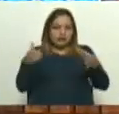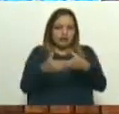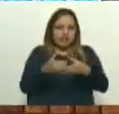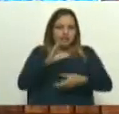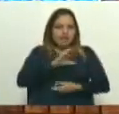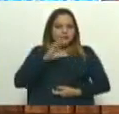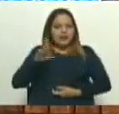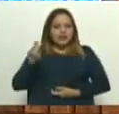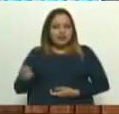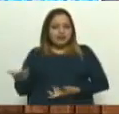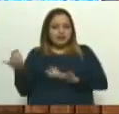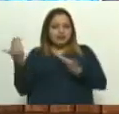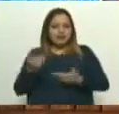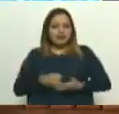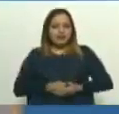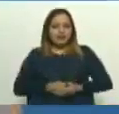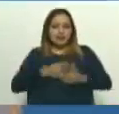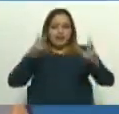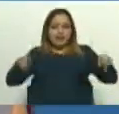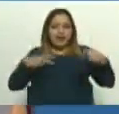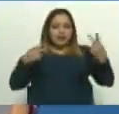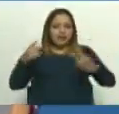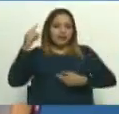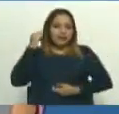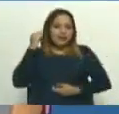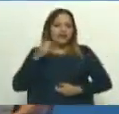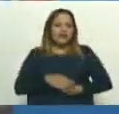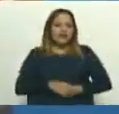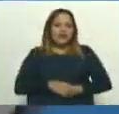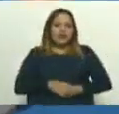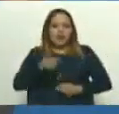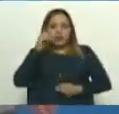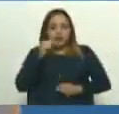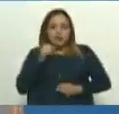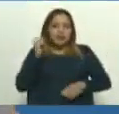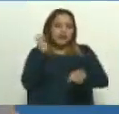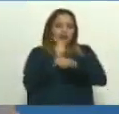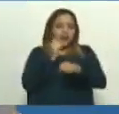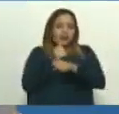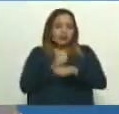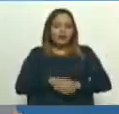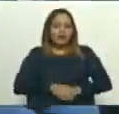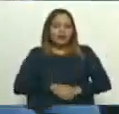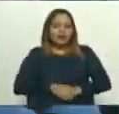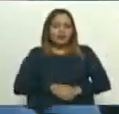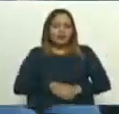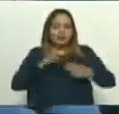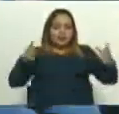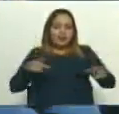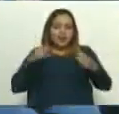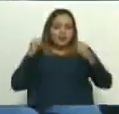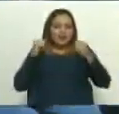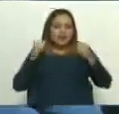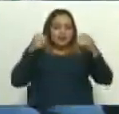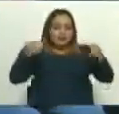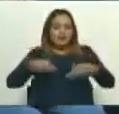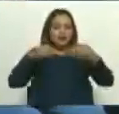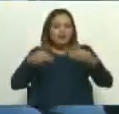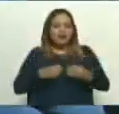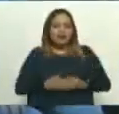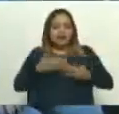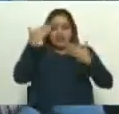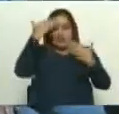CPT. Escuchemos. Los trabajadores y las trabajadoras de Venezuela, que vivan y que vivan por siempre.